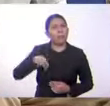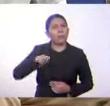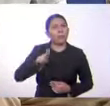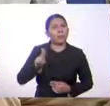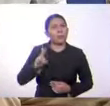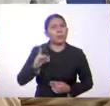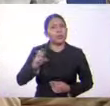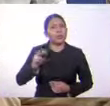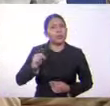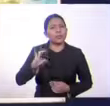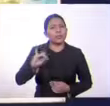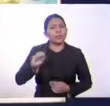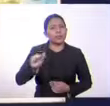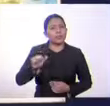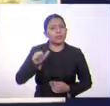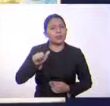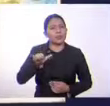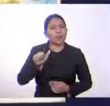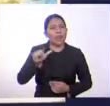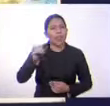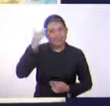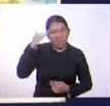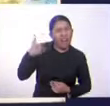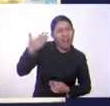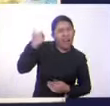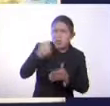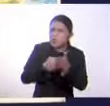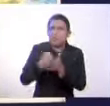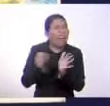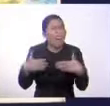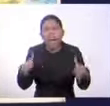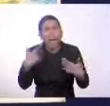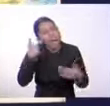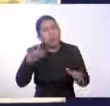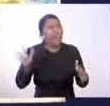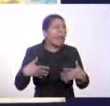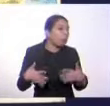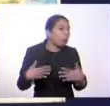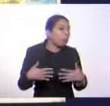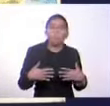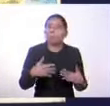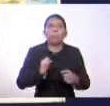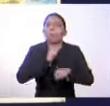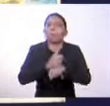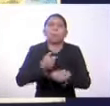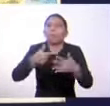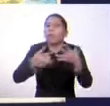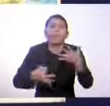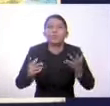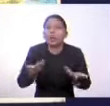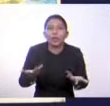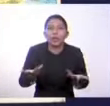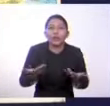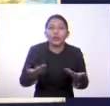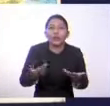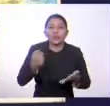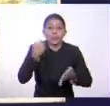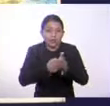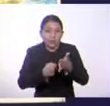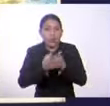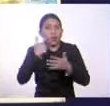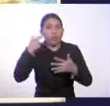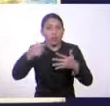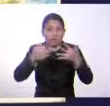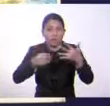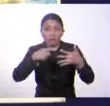en la Constitución. Y por eso decir algo, en la Constitución no está el derecho al agua, en la Constitución no está el derecho a la